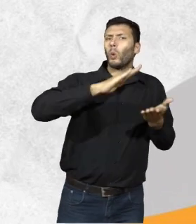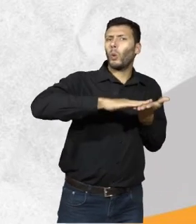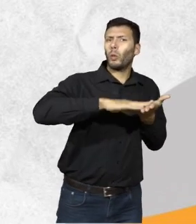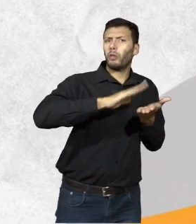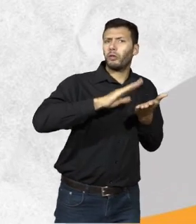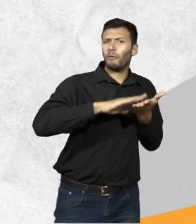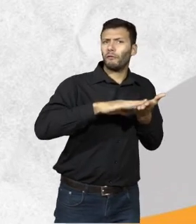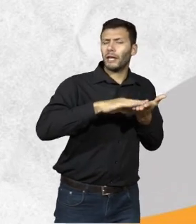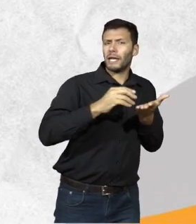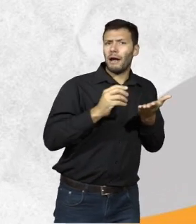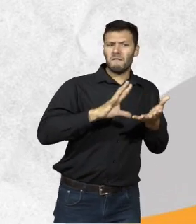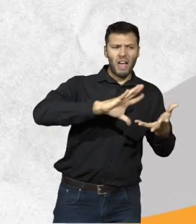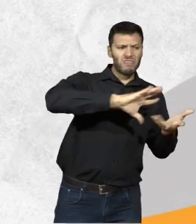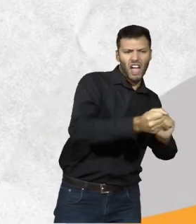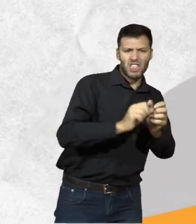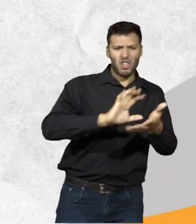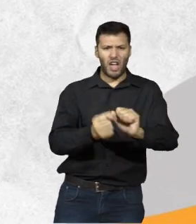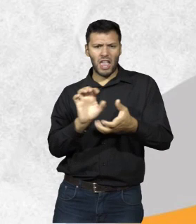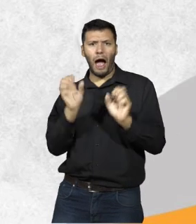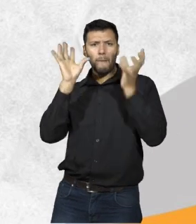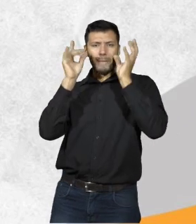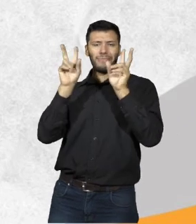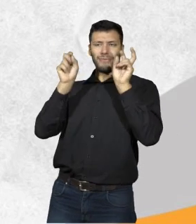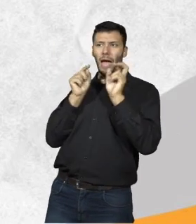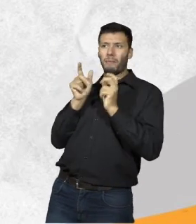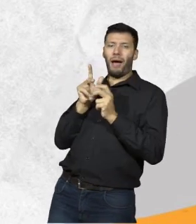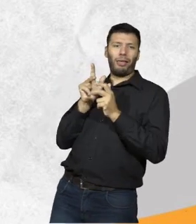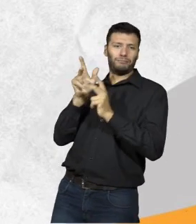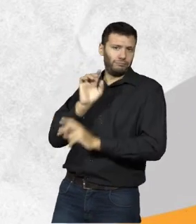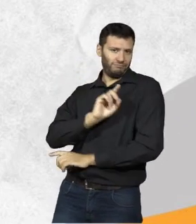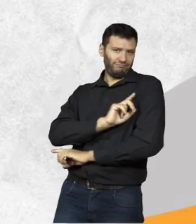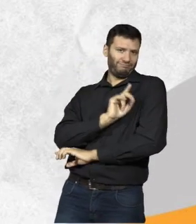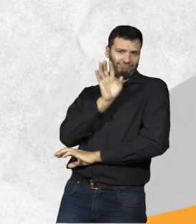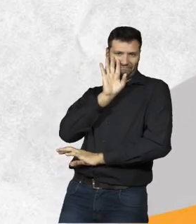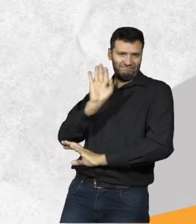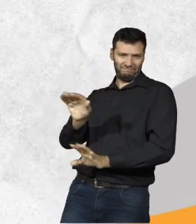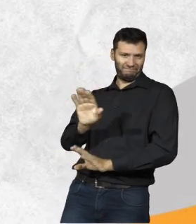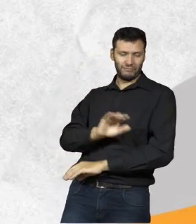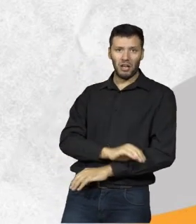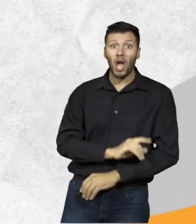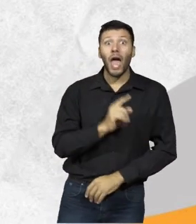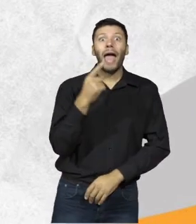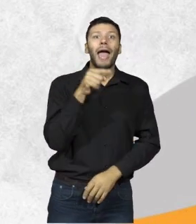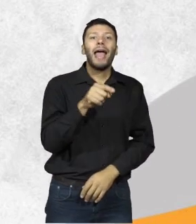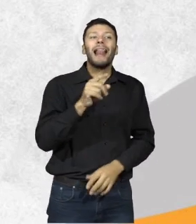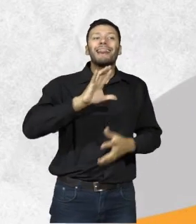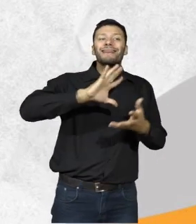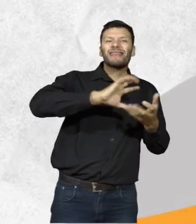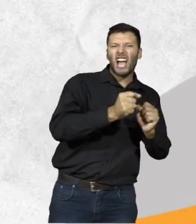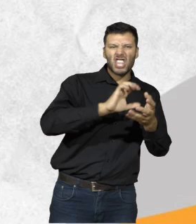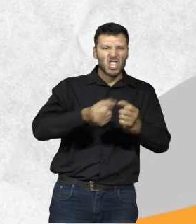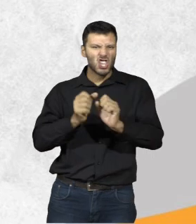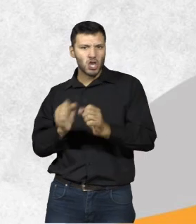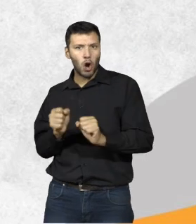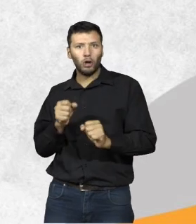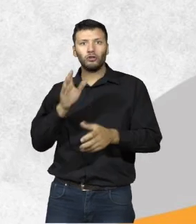daño. En ese momento no se hablaba de ambiente, cualquier daño, basta pensar en los efluentes que